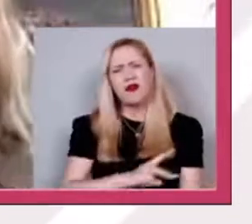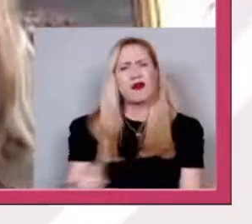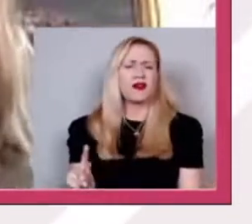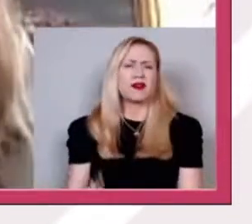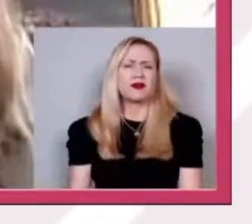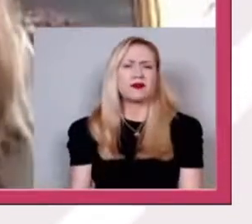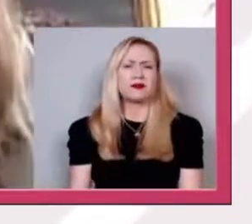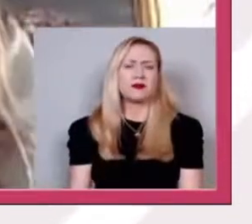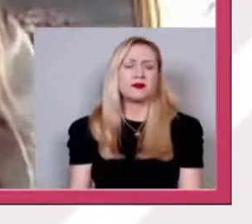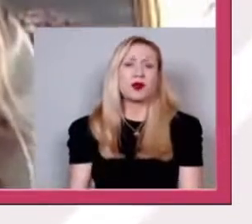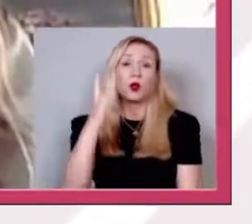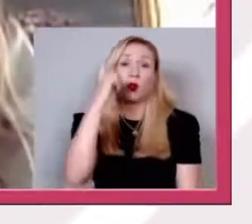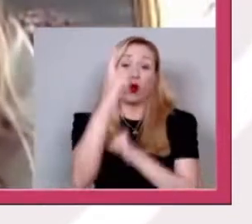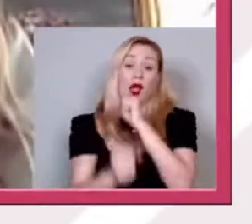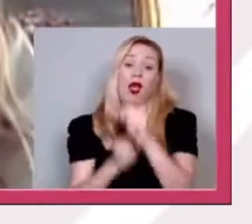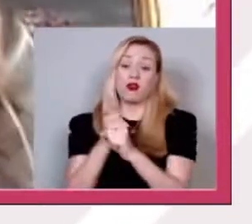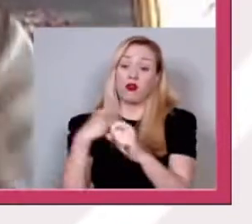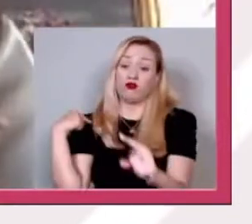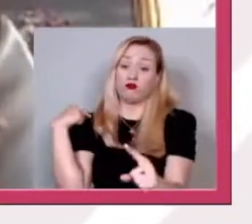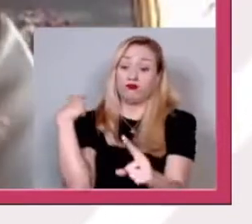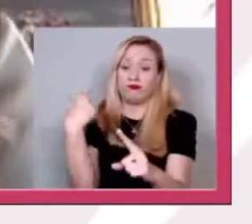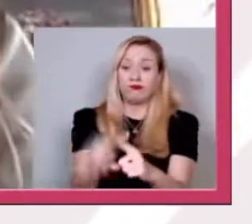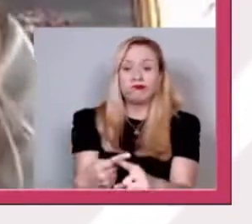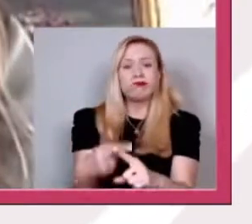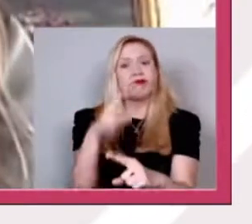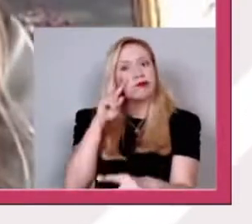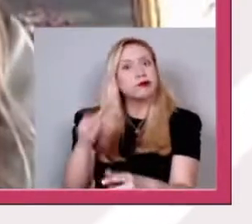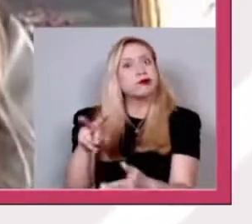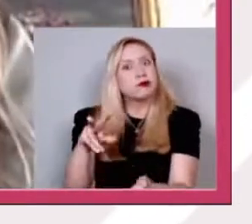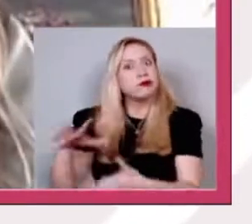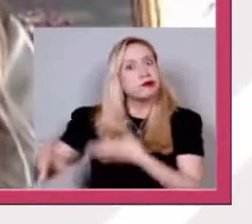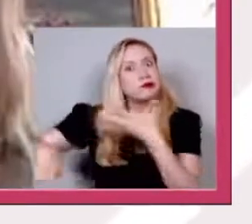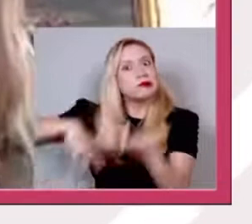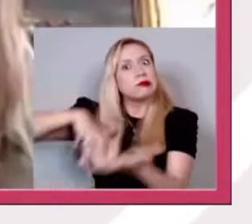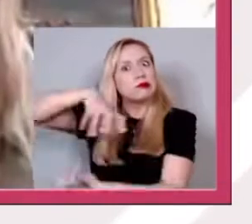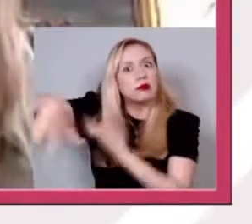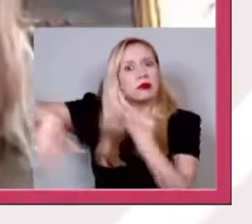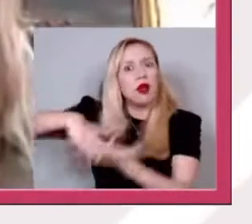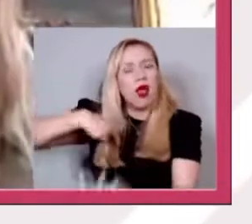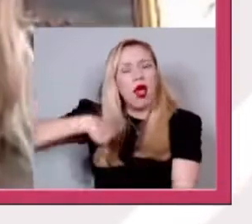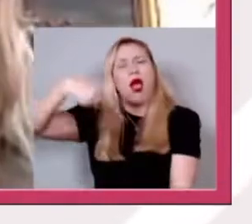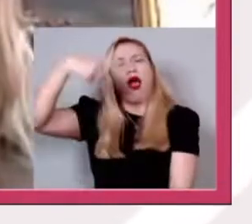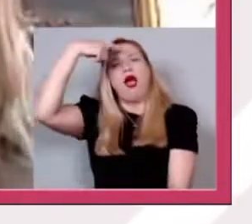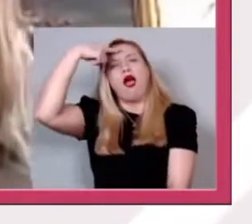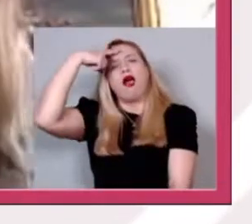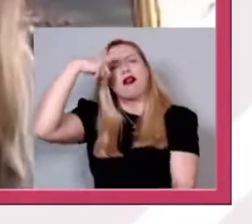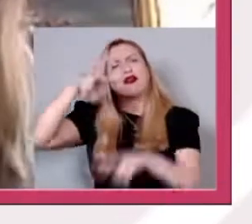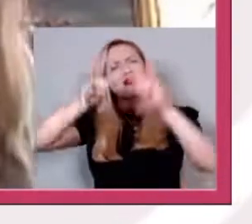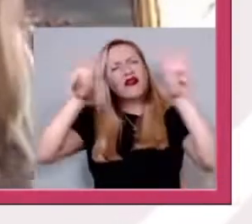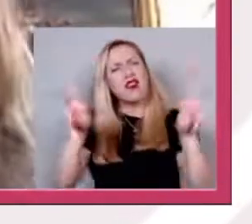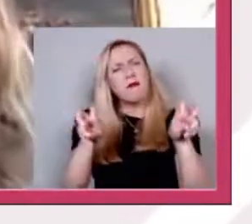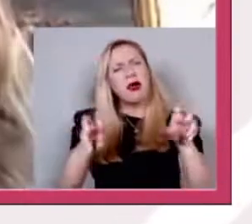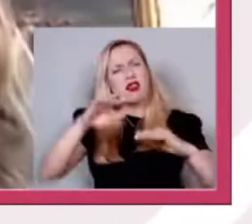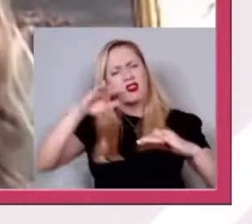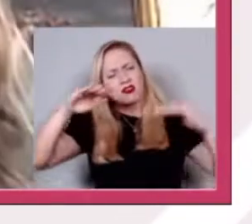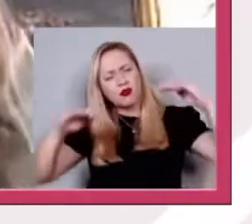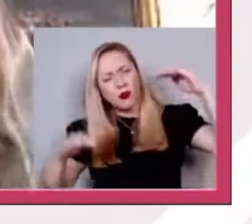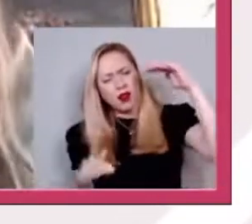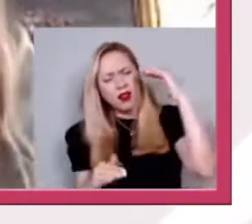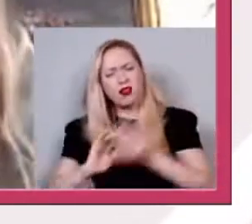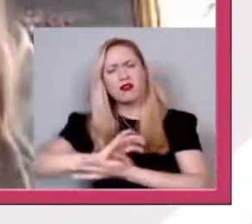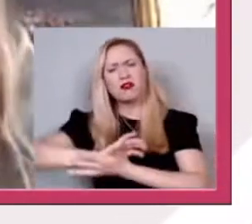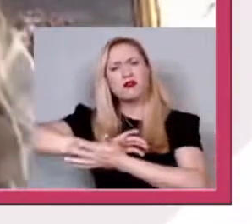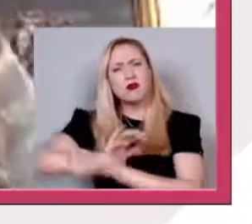temas, después de un año de la prevalencia de muchas de estas situaciones, quisiéramos retomar un poco los temas de la desigualdad y de la